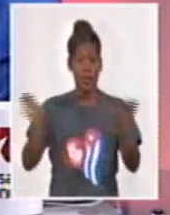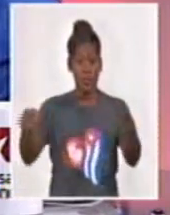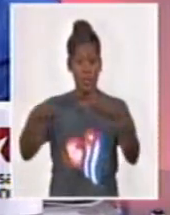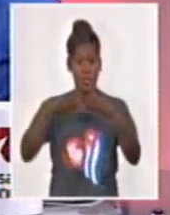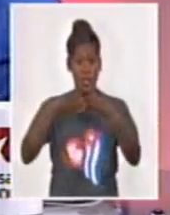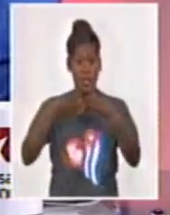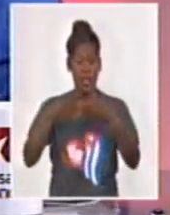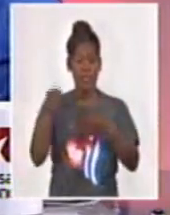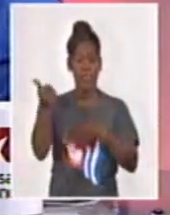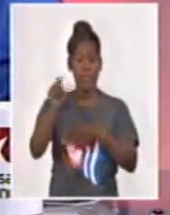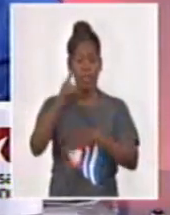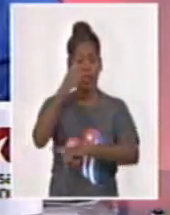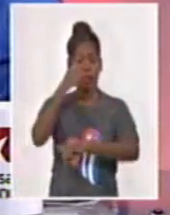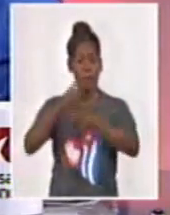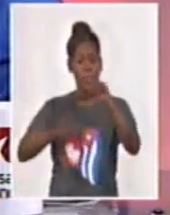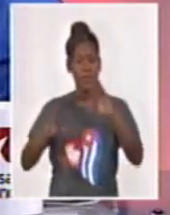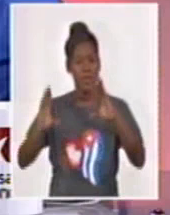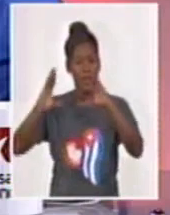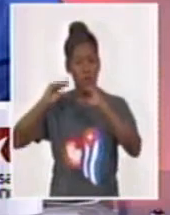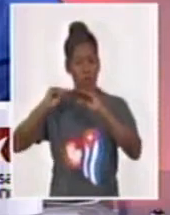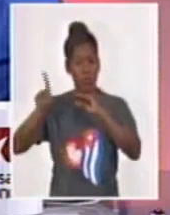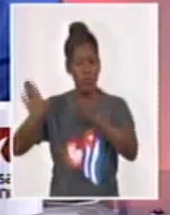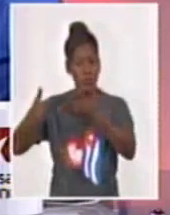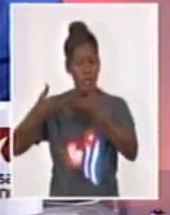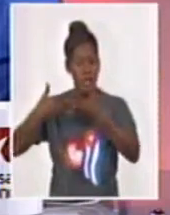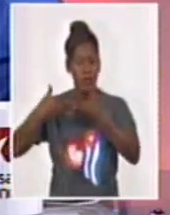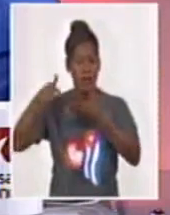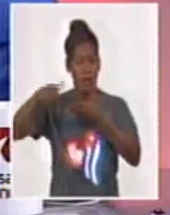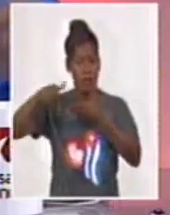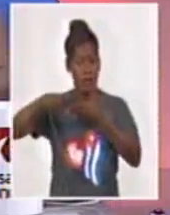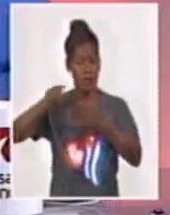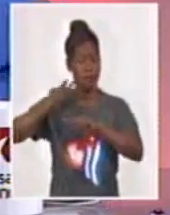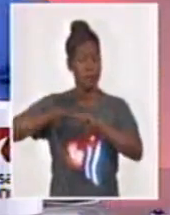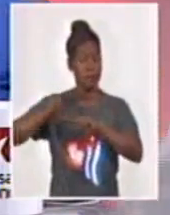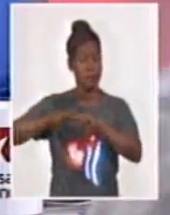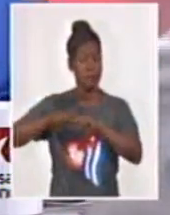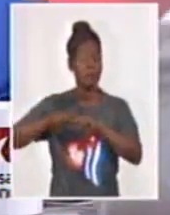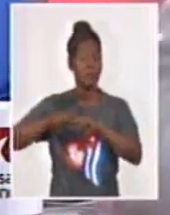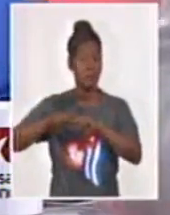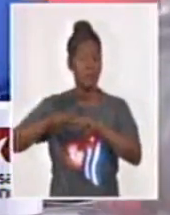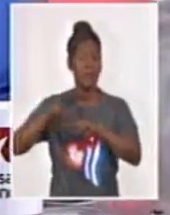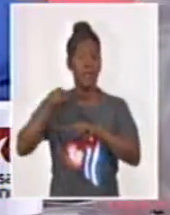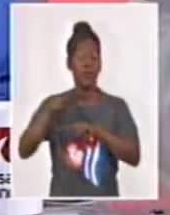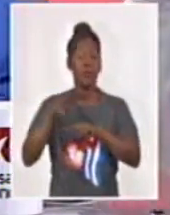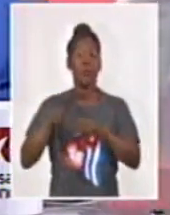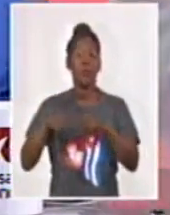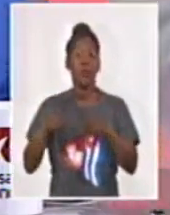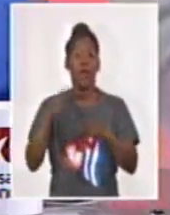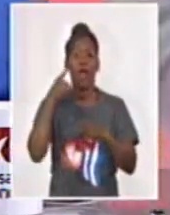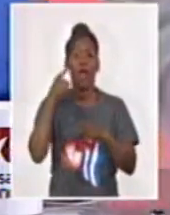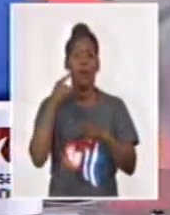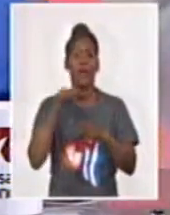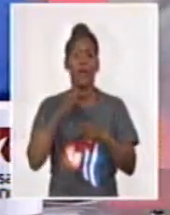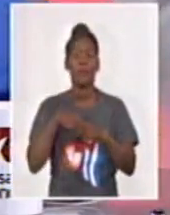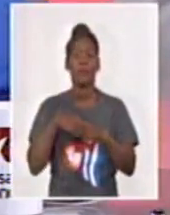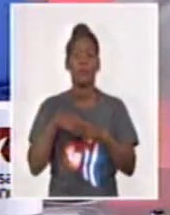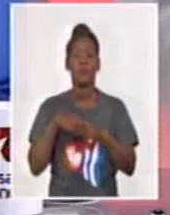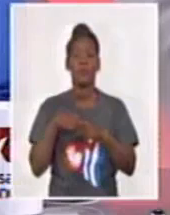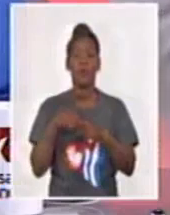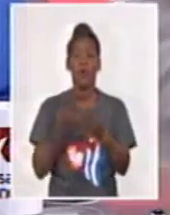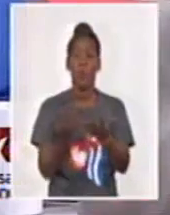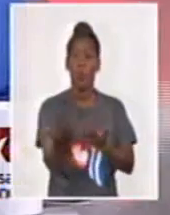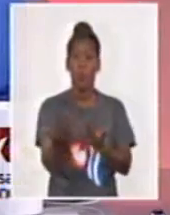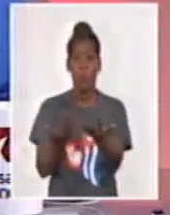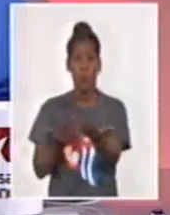toda esta etapa que el cierre de la ciudad sea hasta las 9 de la noche. Va a existir ahora restricción de movimiento hasta las 10:30, eso es importante que el pueblo conozca.